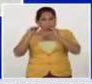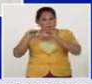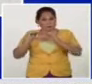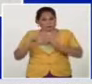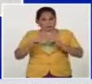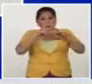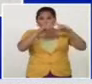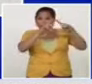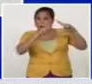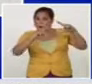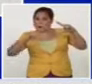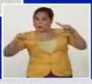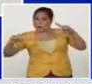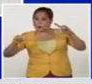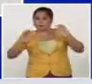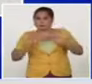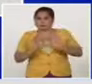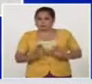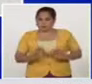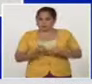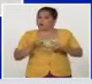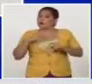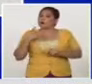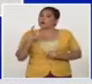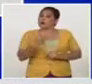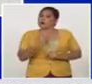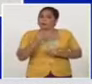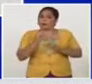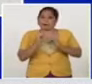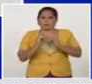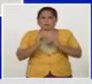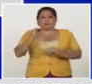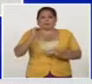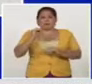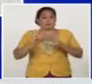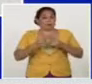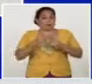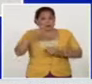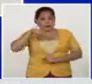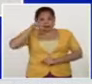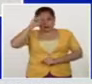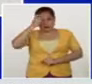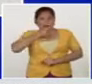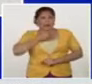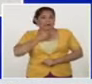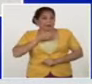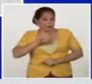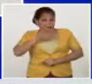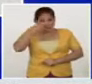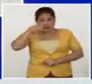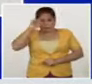de tasa de incidencia, pero todas muy elevadas, porque incluso La Lisa, que es la que menos tiene una tasa